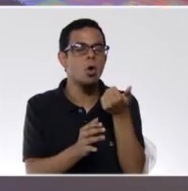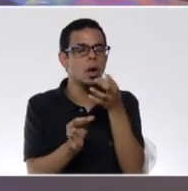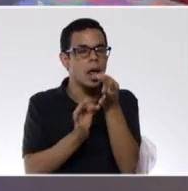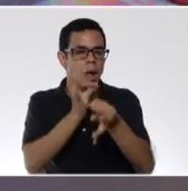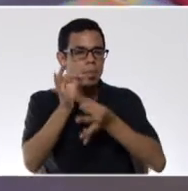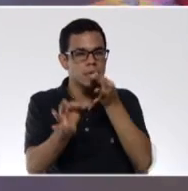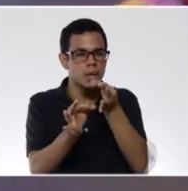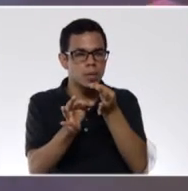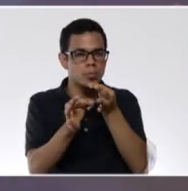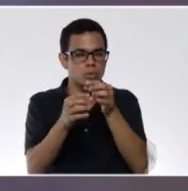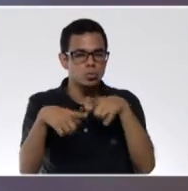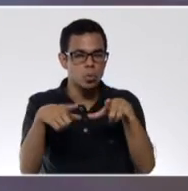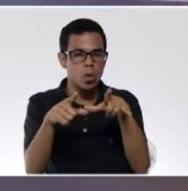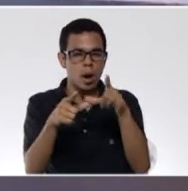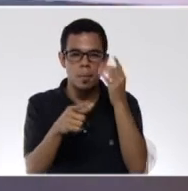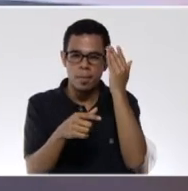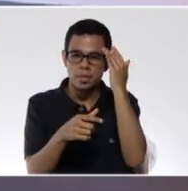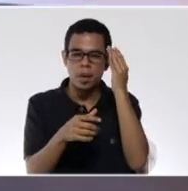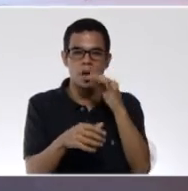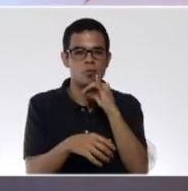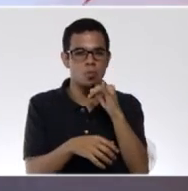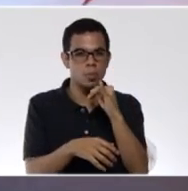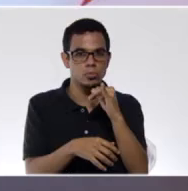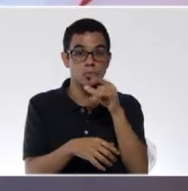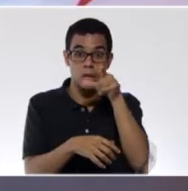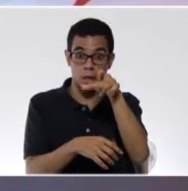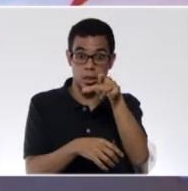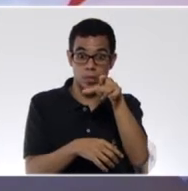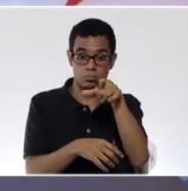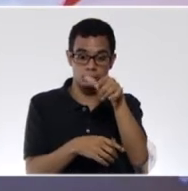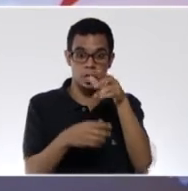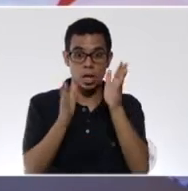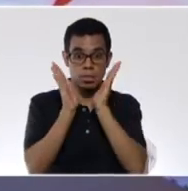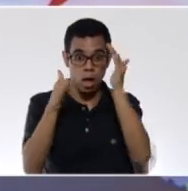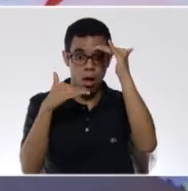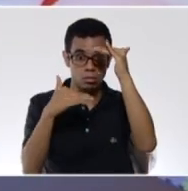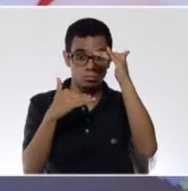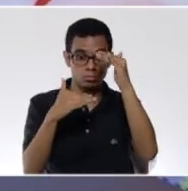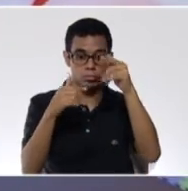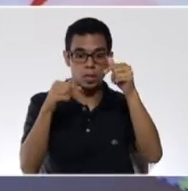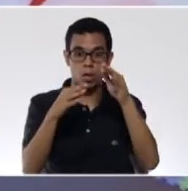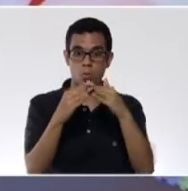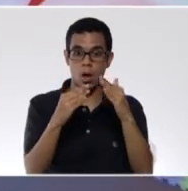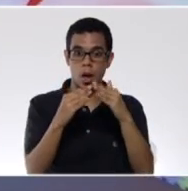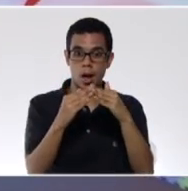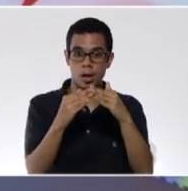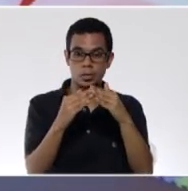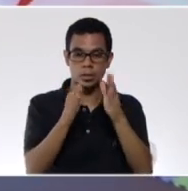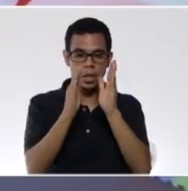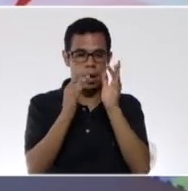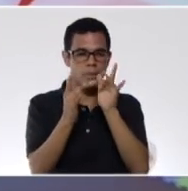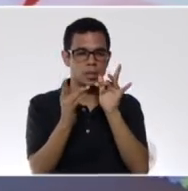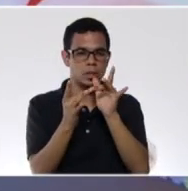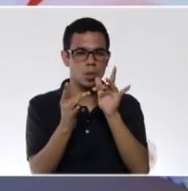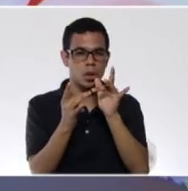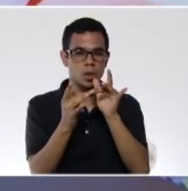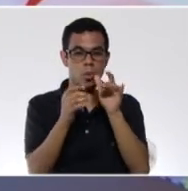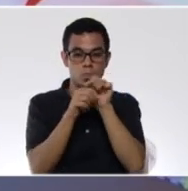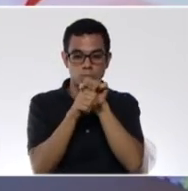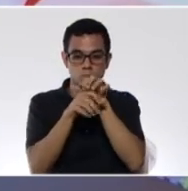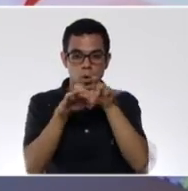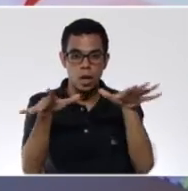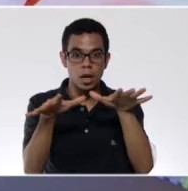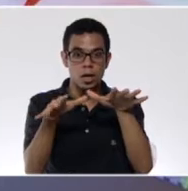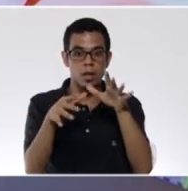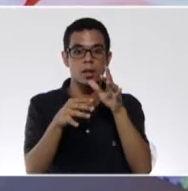perfecto, José Leonardo, porque así te invitamos a ti que estás en tu casa, muy atento a nuestro programa, a que te conectes a través de nuestra